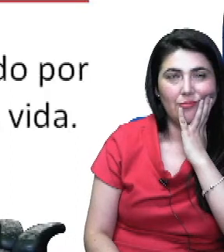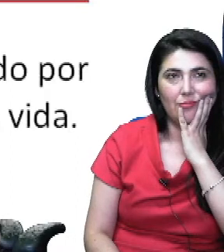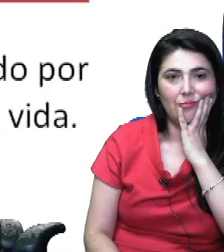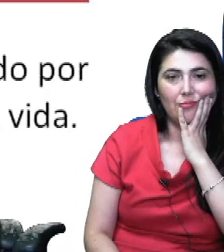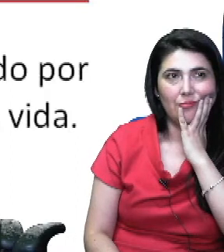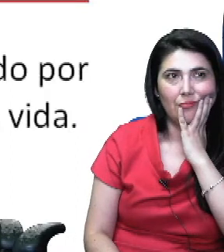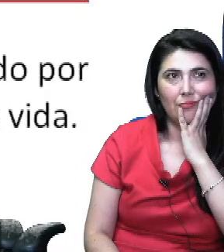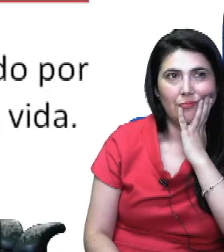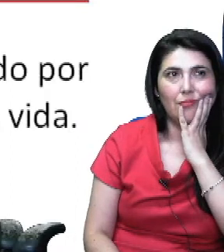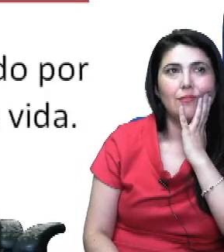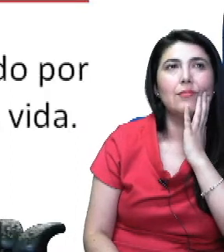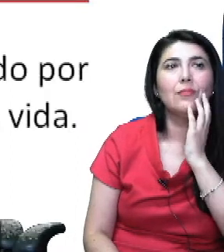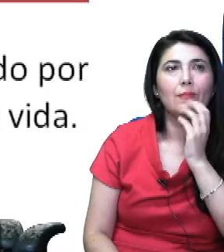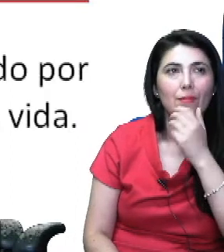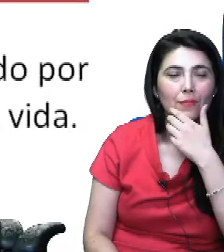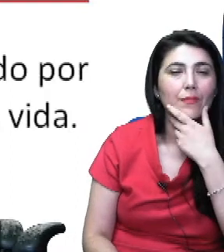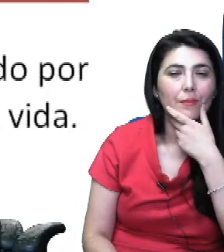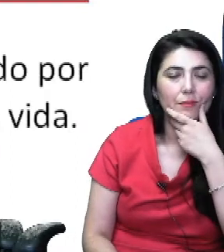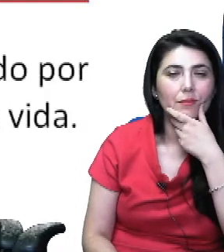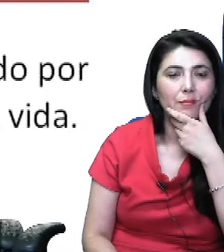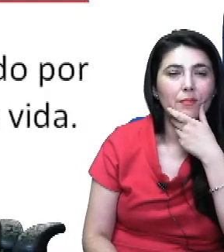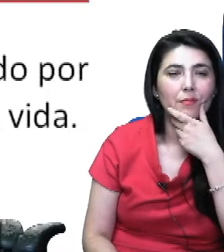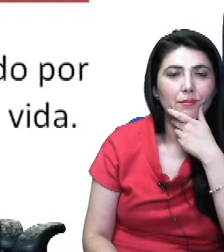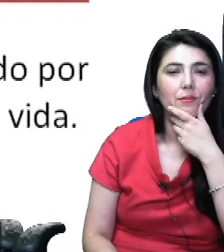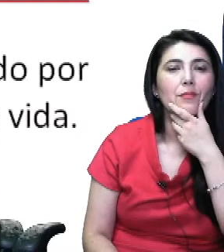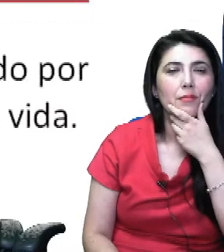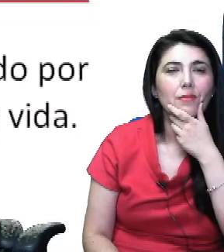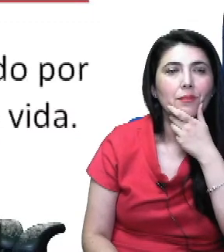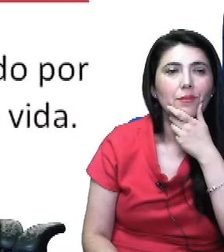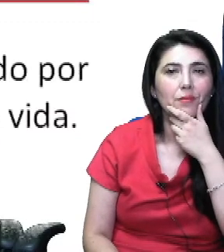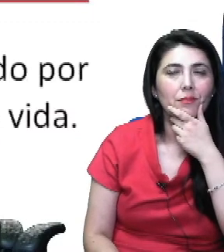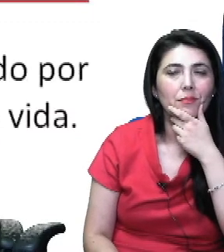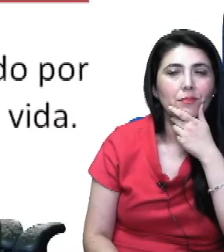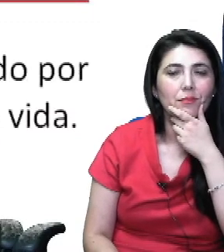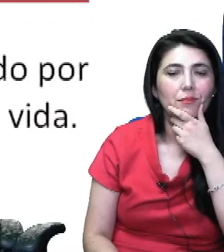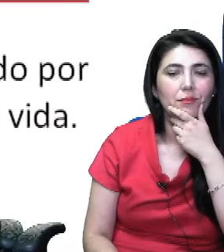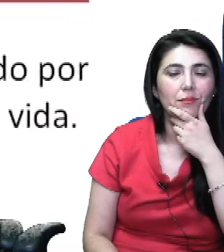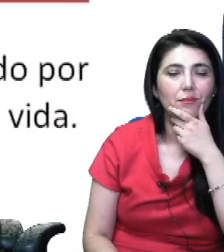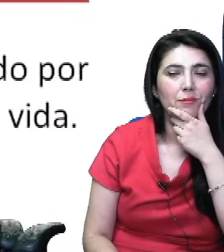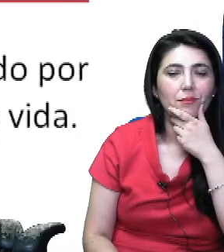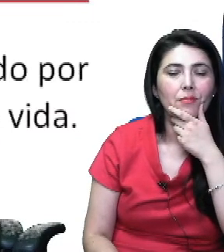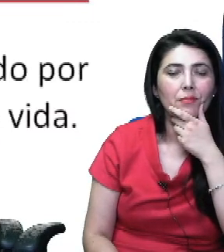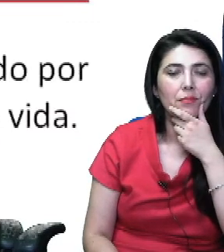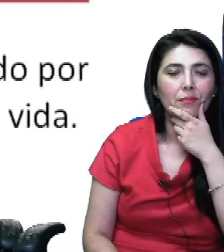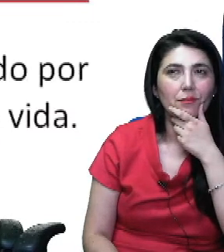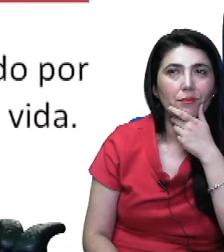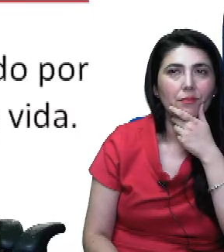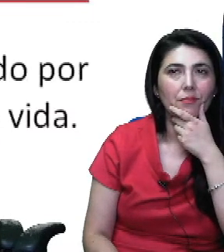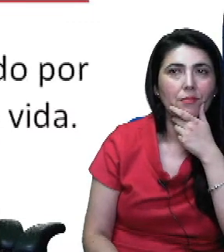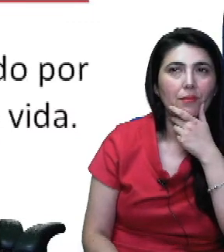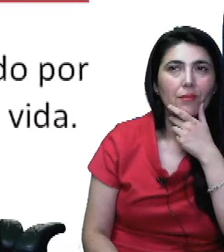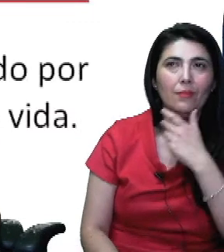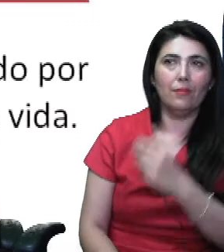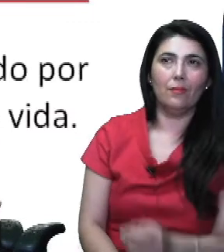o un 25% de la población afectada, van a ser personas que luego de un periodo de gran perturbación inicial,